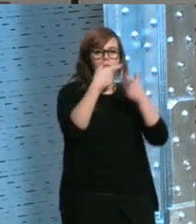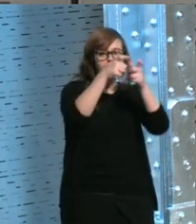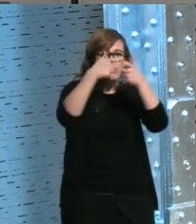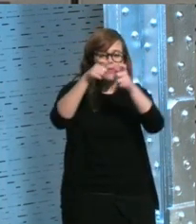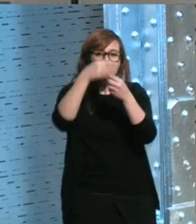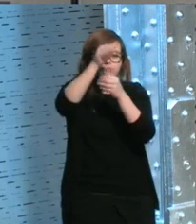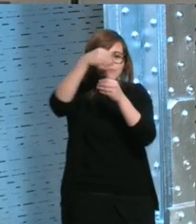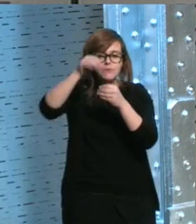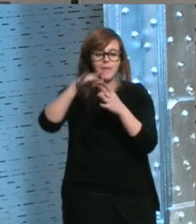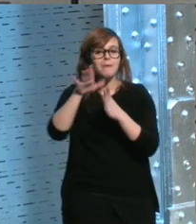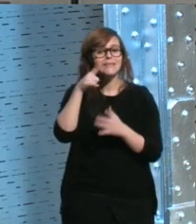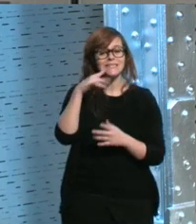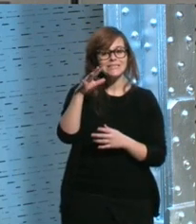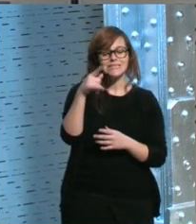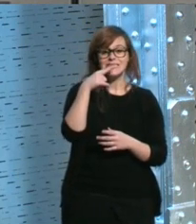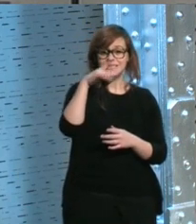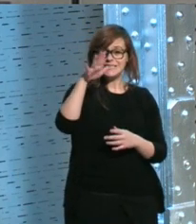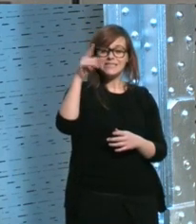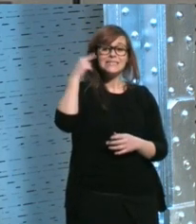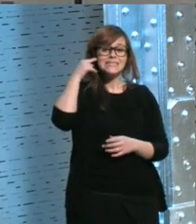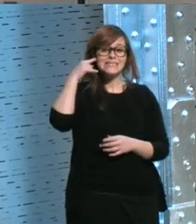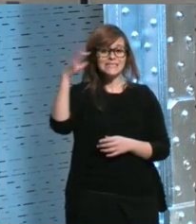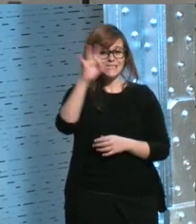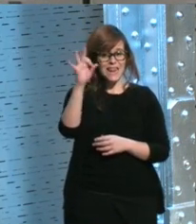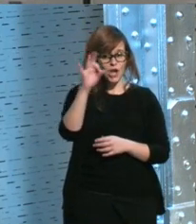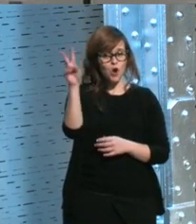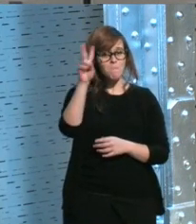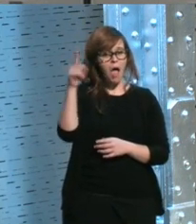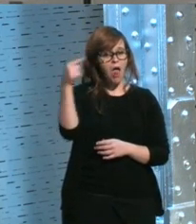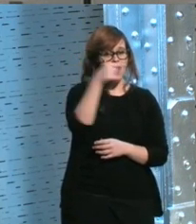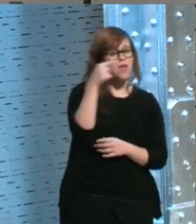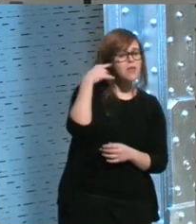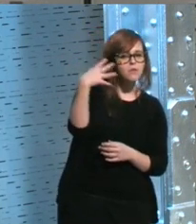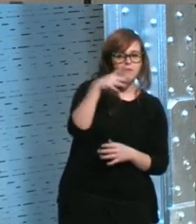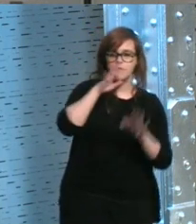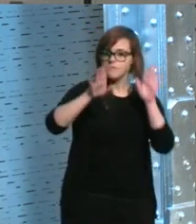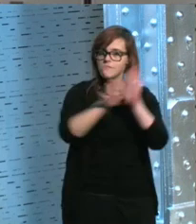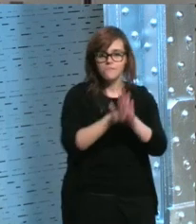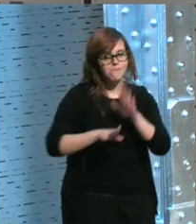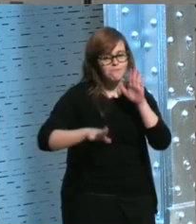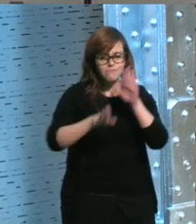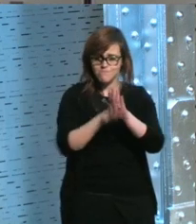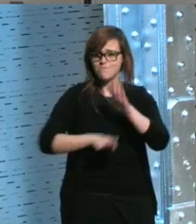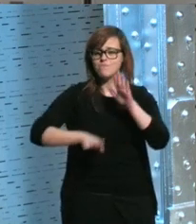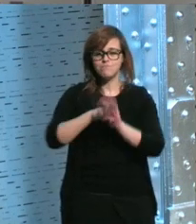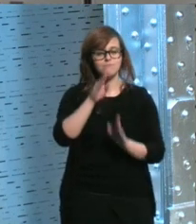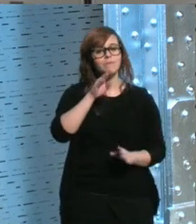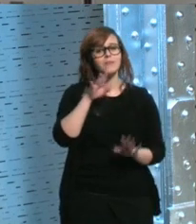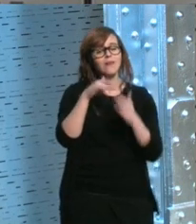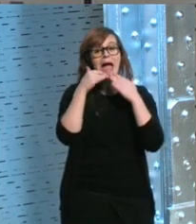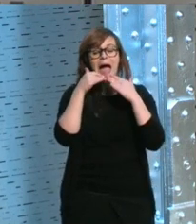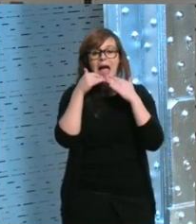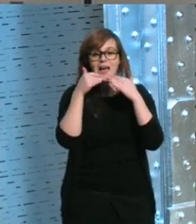innovar. Silicon Valley sigue adelante por un buen rato, gracias a una